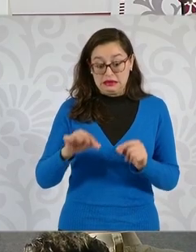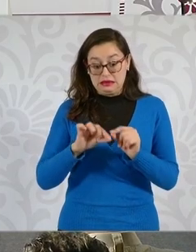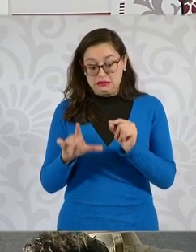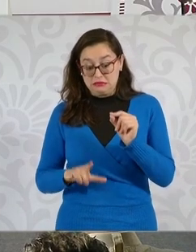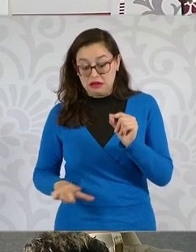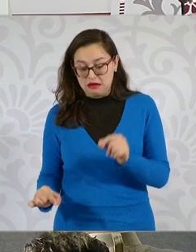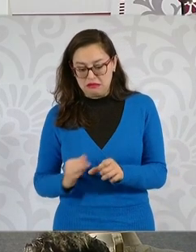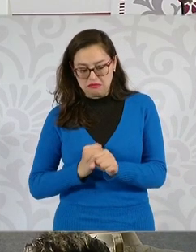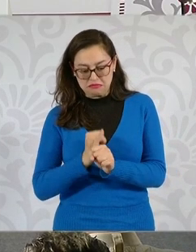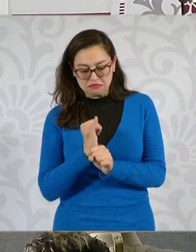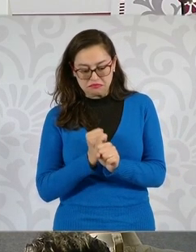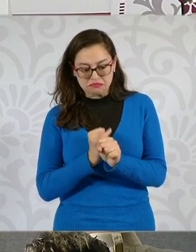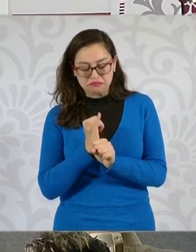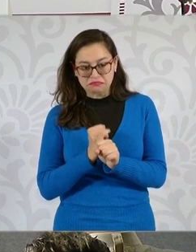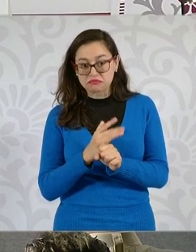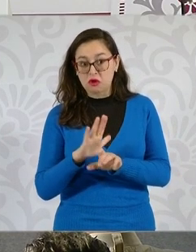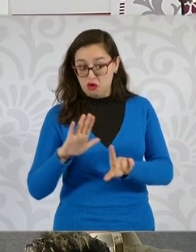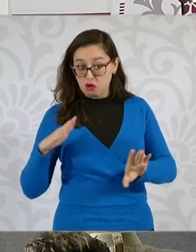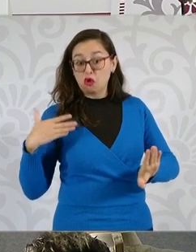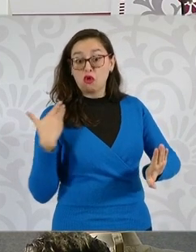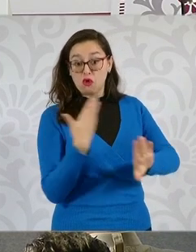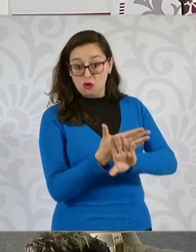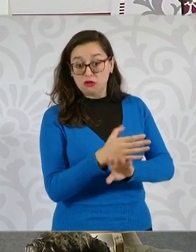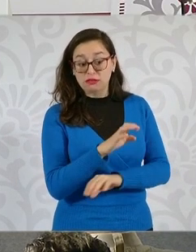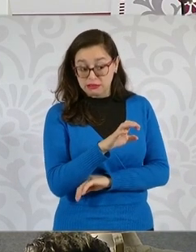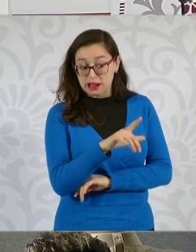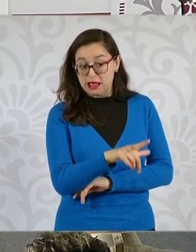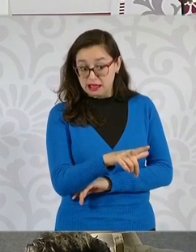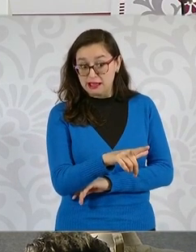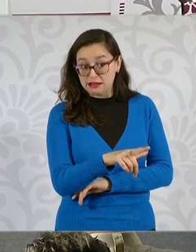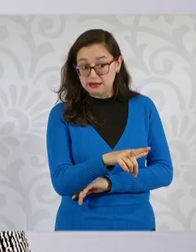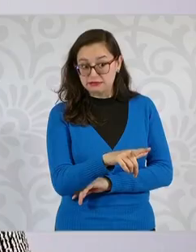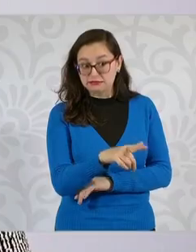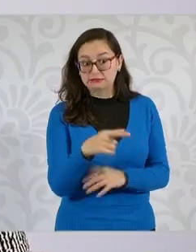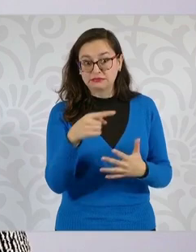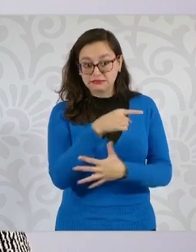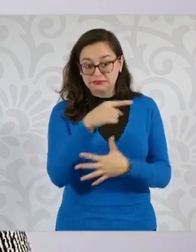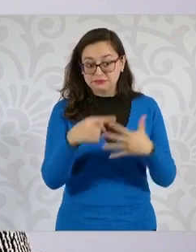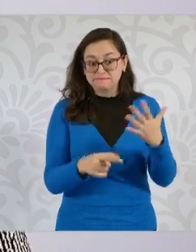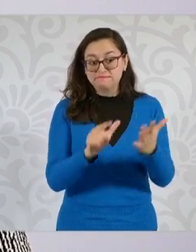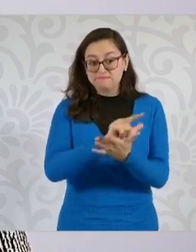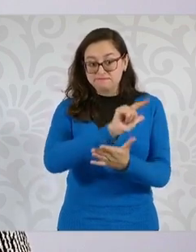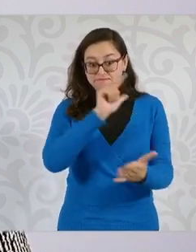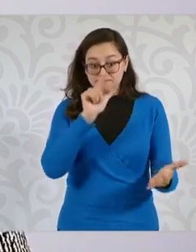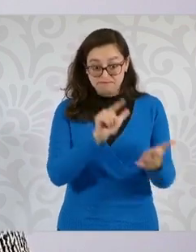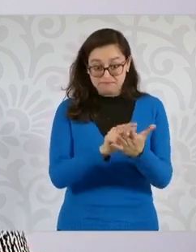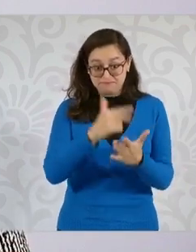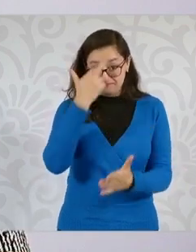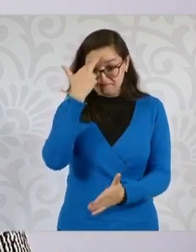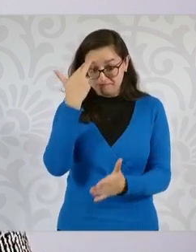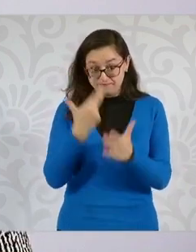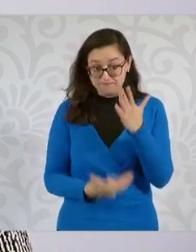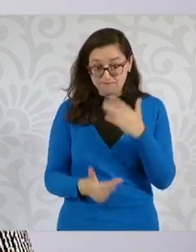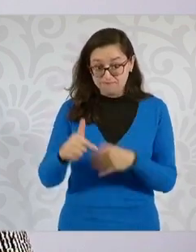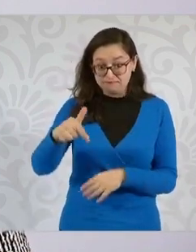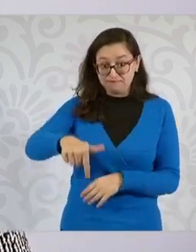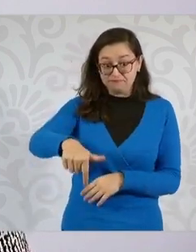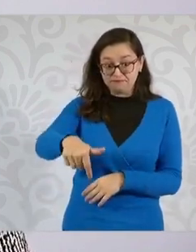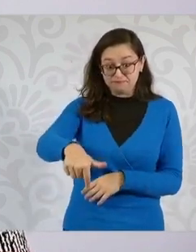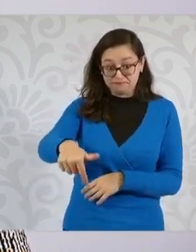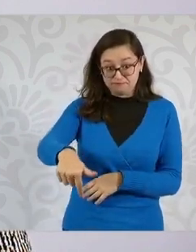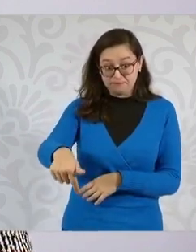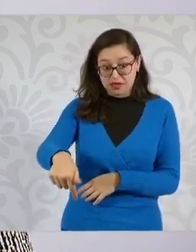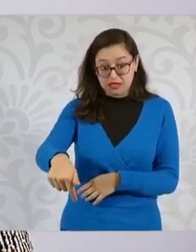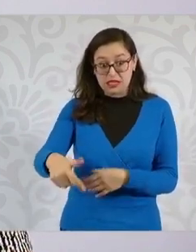de la República en contra de García Luna por delitos cometidos en México y que no